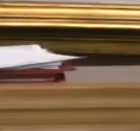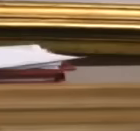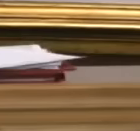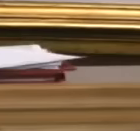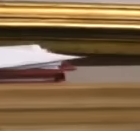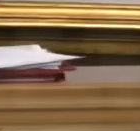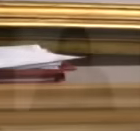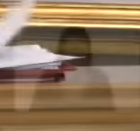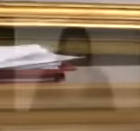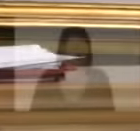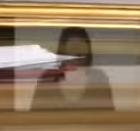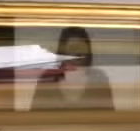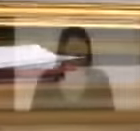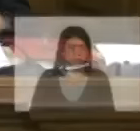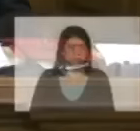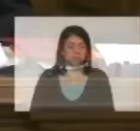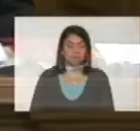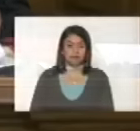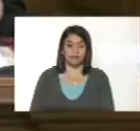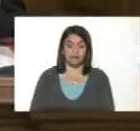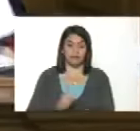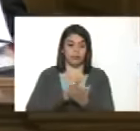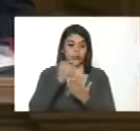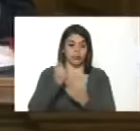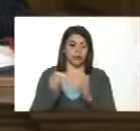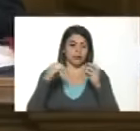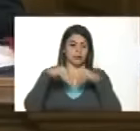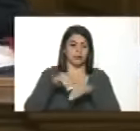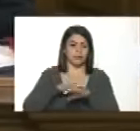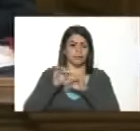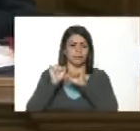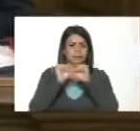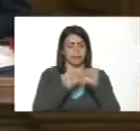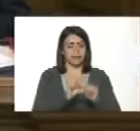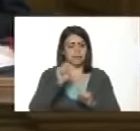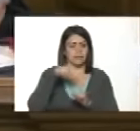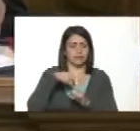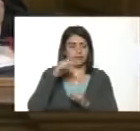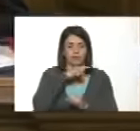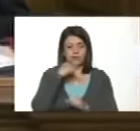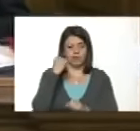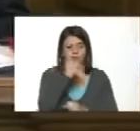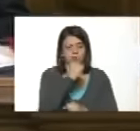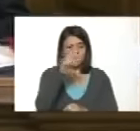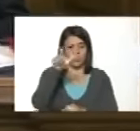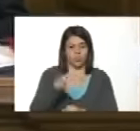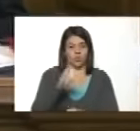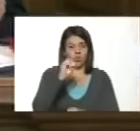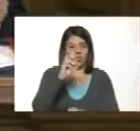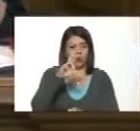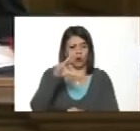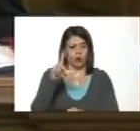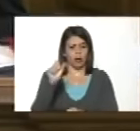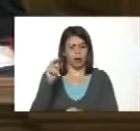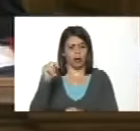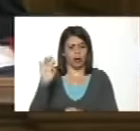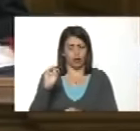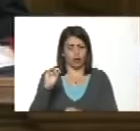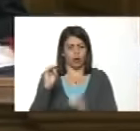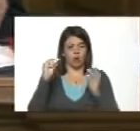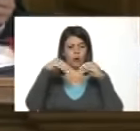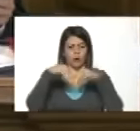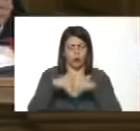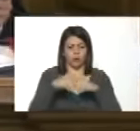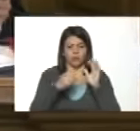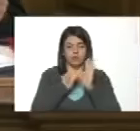del orden del día, ciudadana secretaria. Proyecto de acuerdo en repudio al vil asesinato de Orlando Figuera, de conformidad con lo establecido